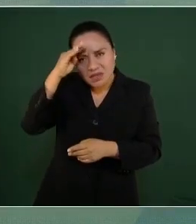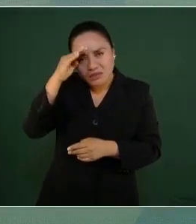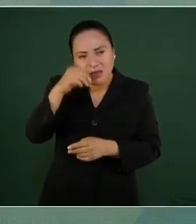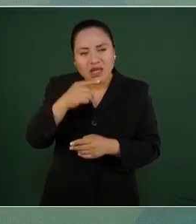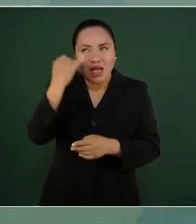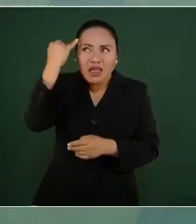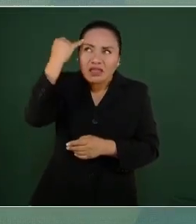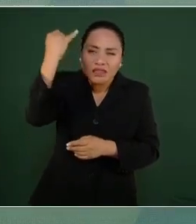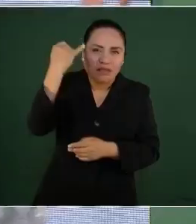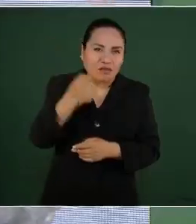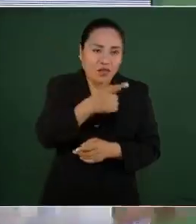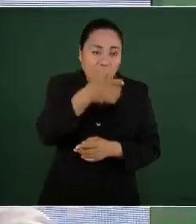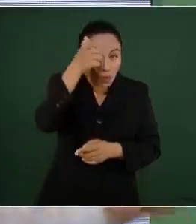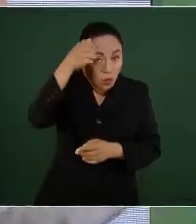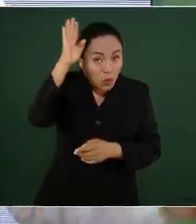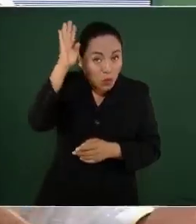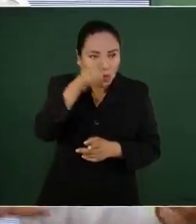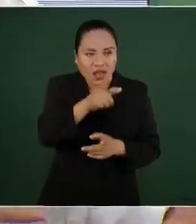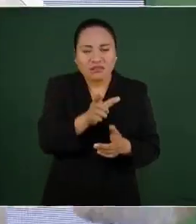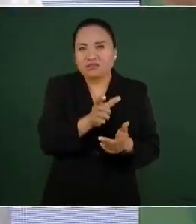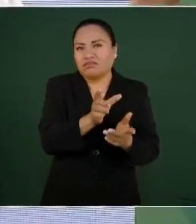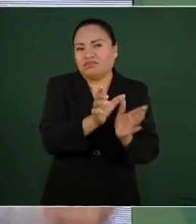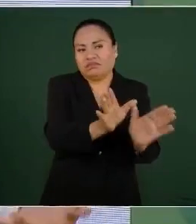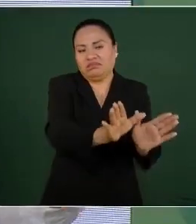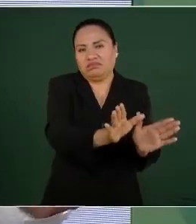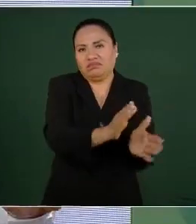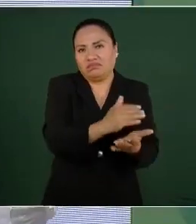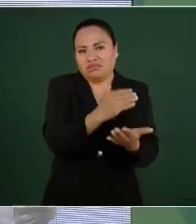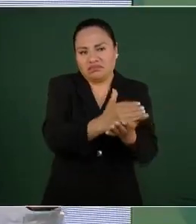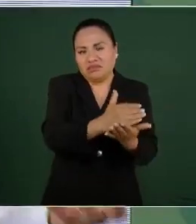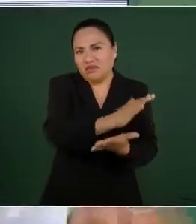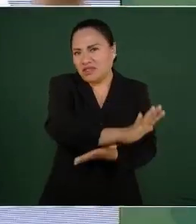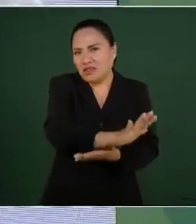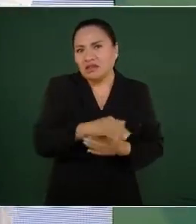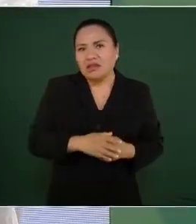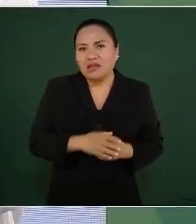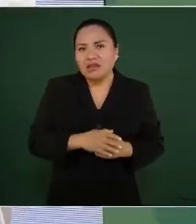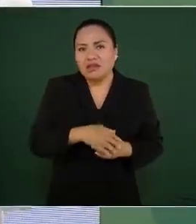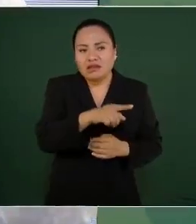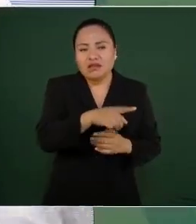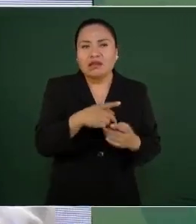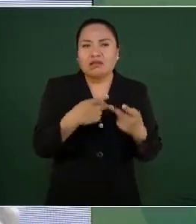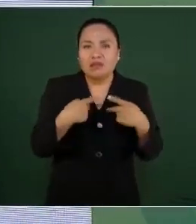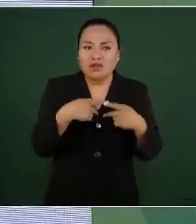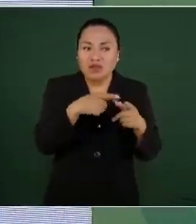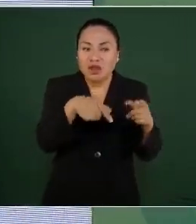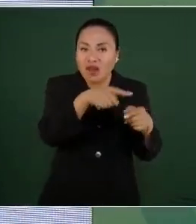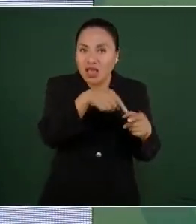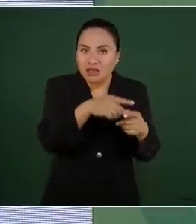Cuba para que el pueblo de Cuba se rebele en contra de su gobierno,